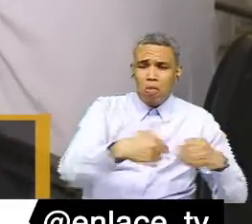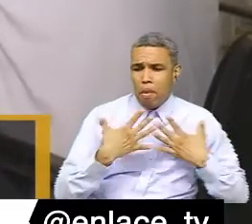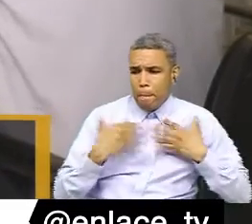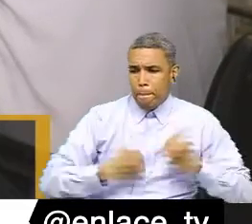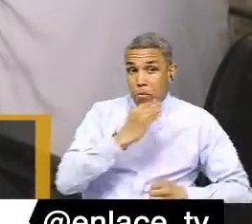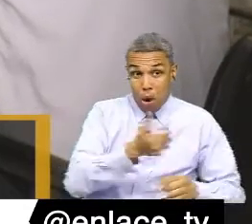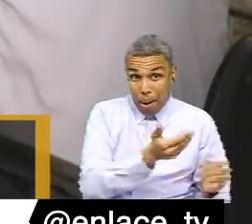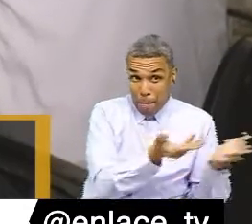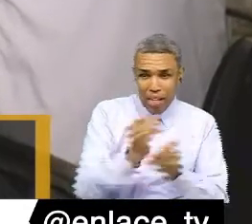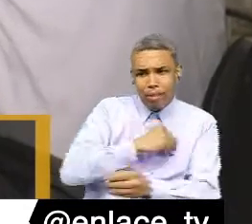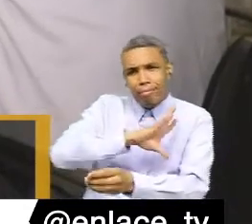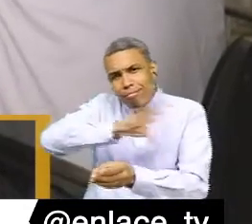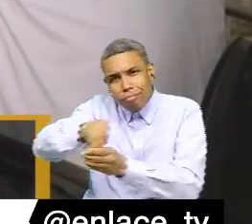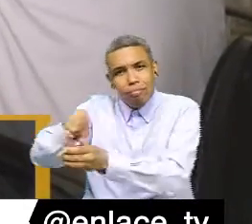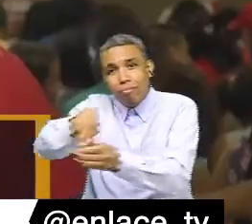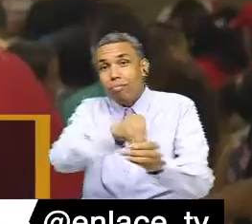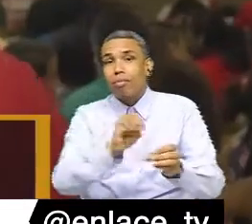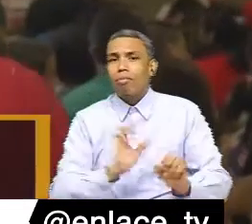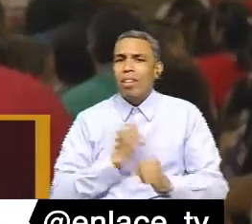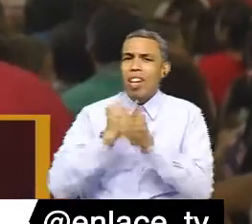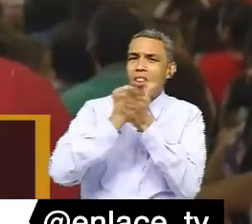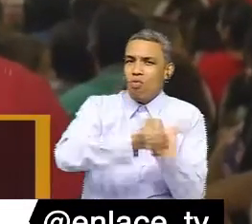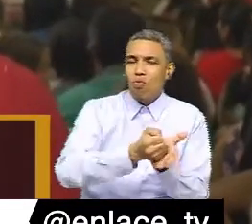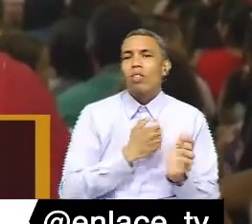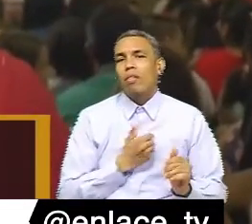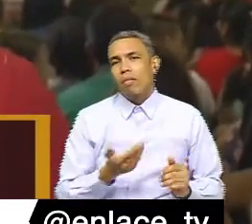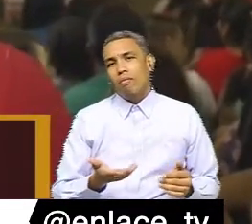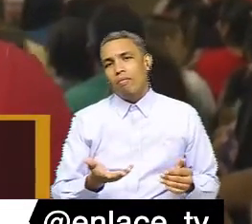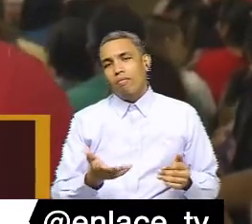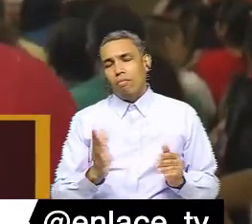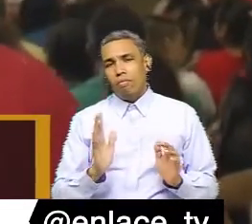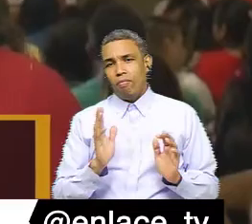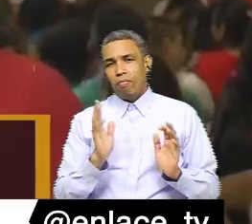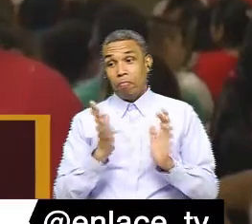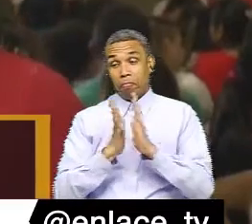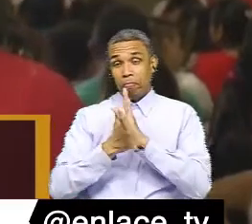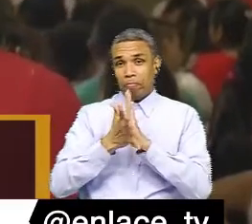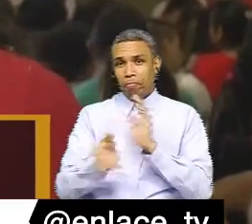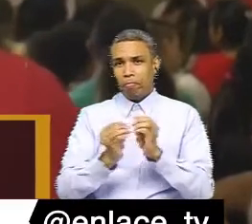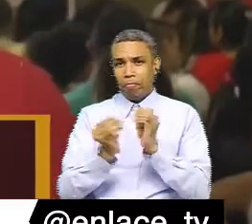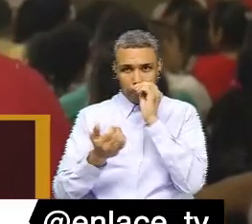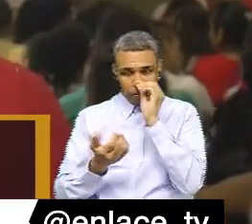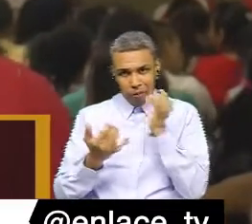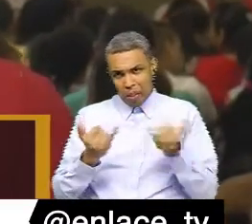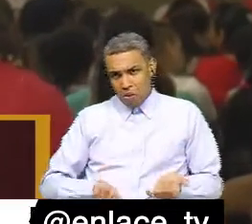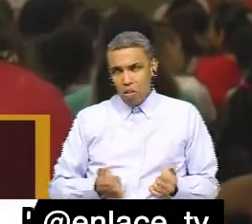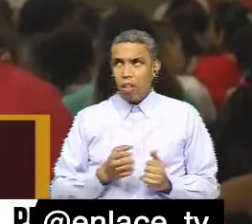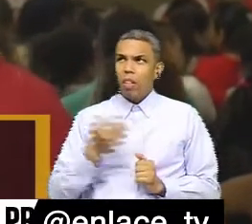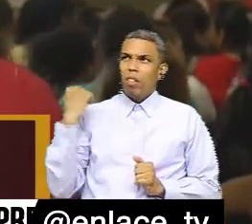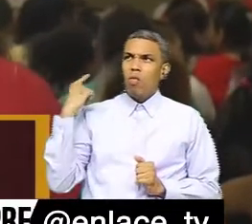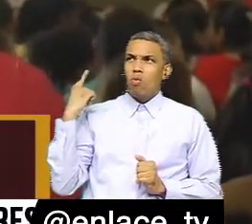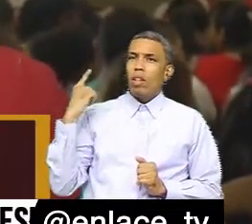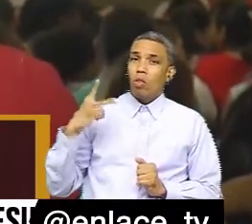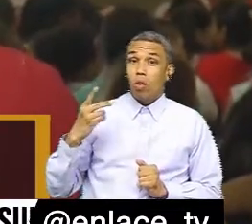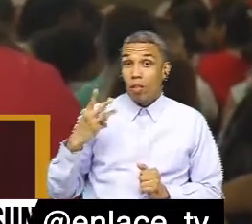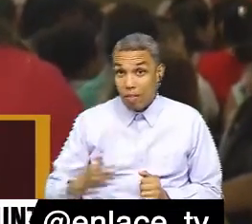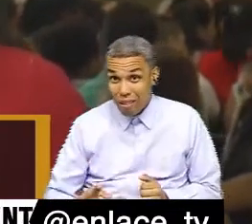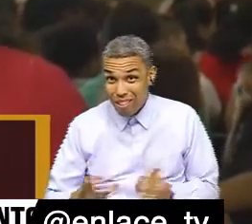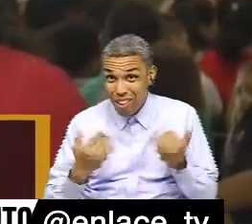barranqueños de tener un techo digno en este momento estamos en apertura de la tercera convocatoria se pueden acercar a la caja de compensación